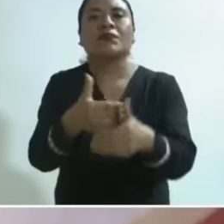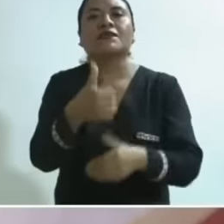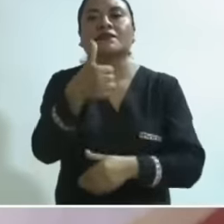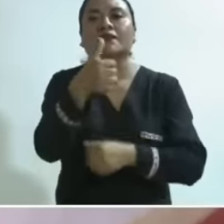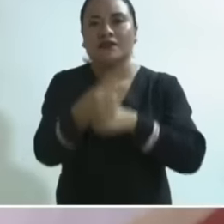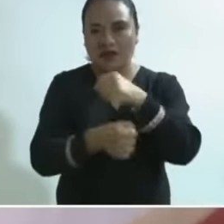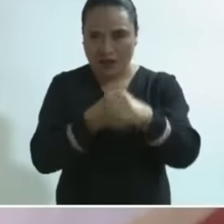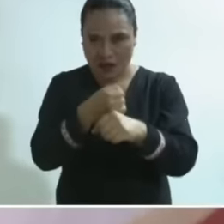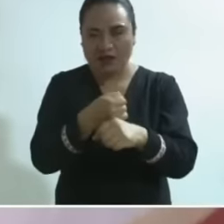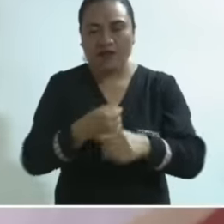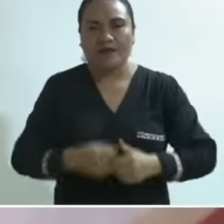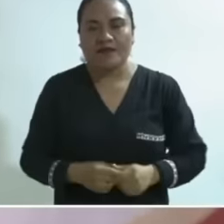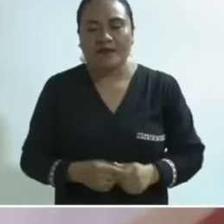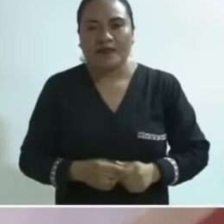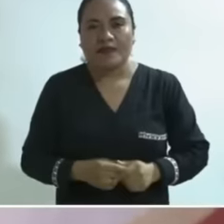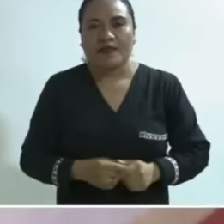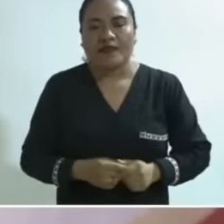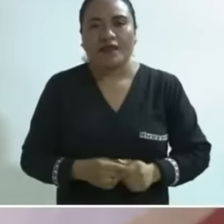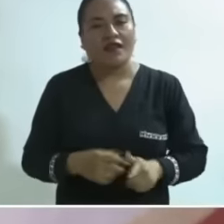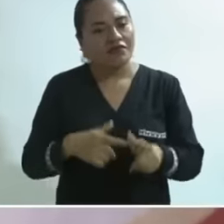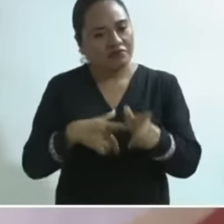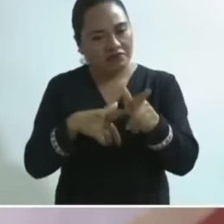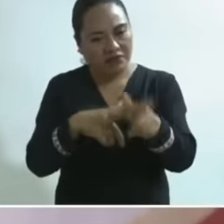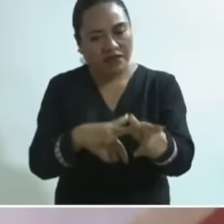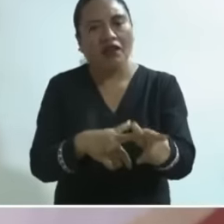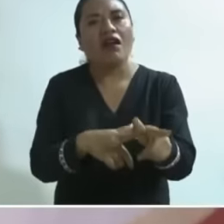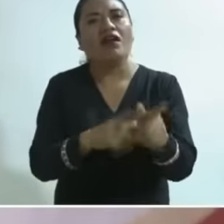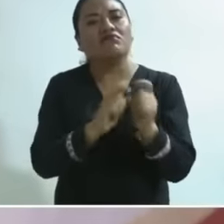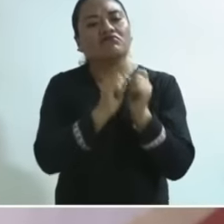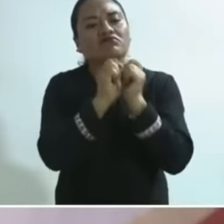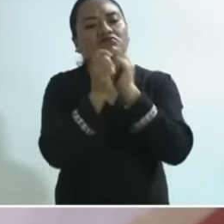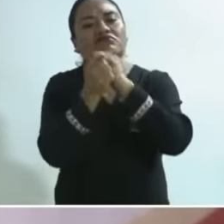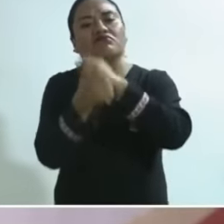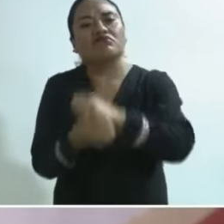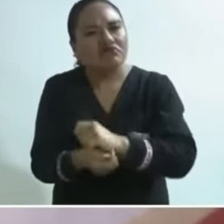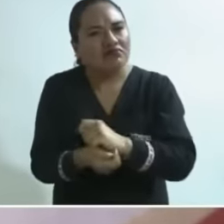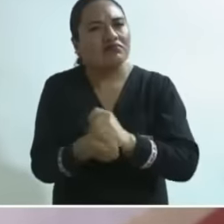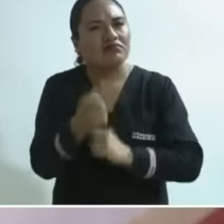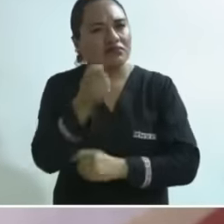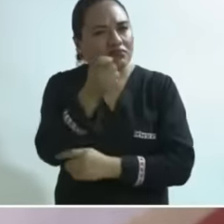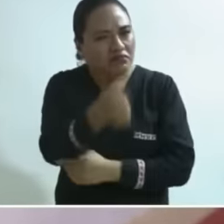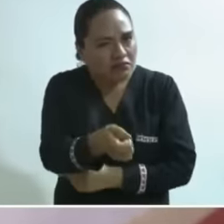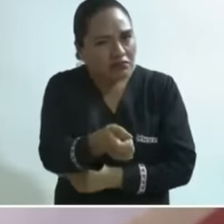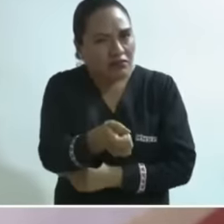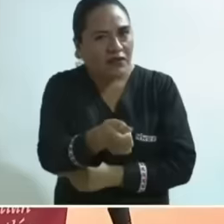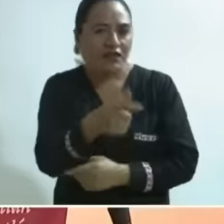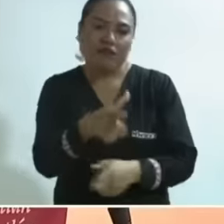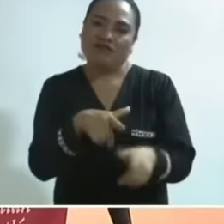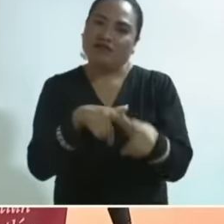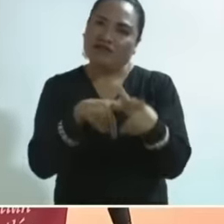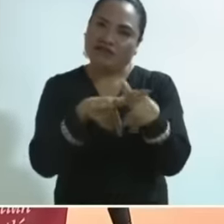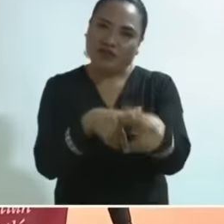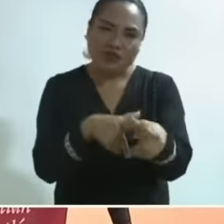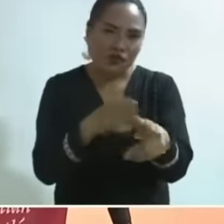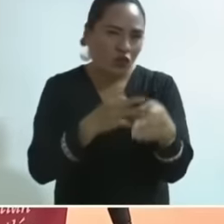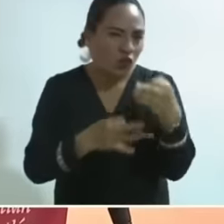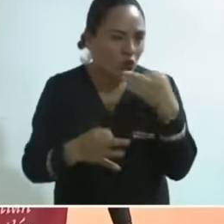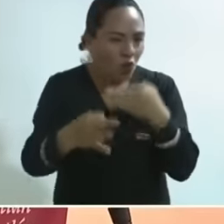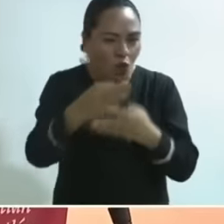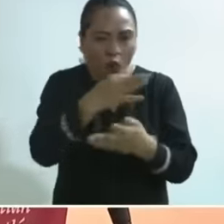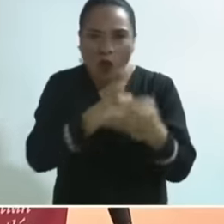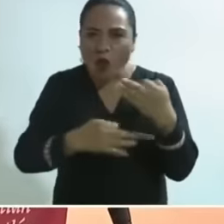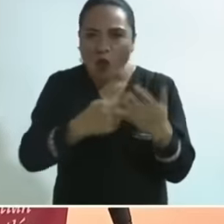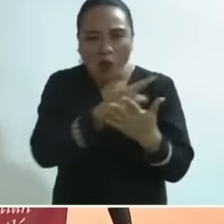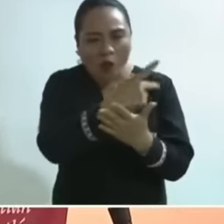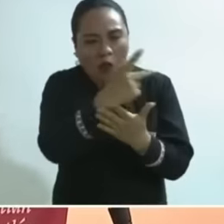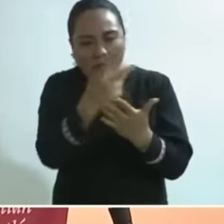6 años. Pero además, continuar con la transformación quiere decir continuar con todos los programas